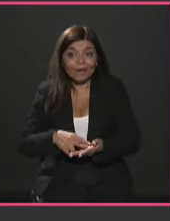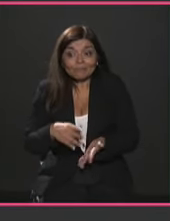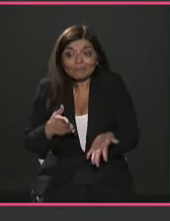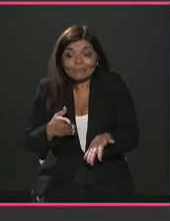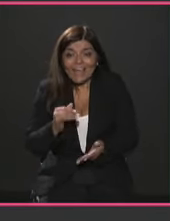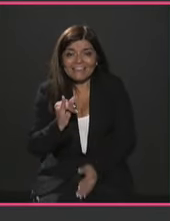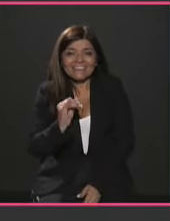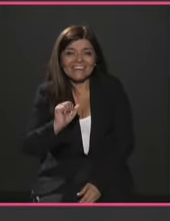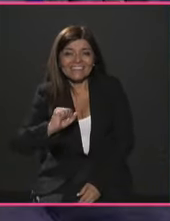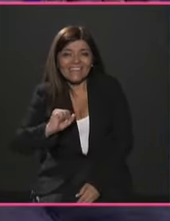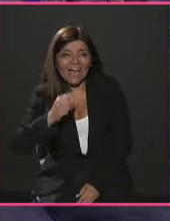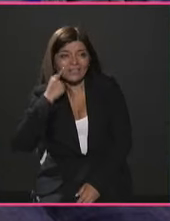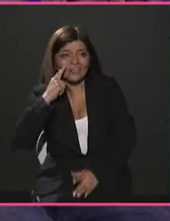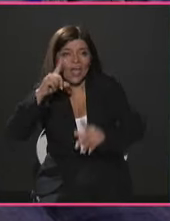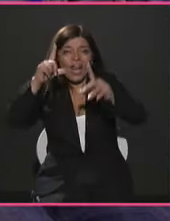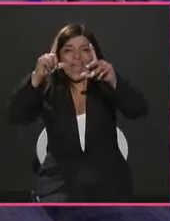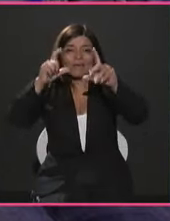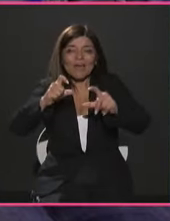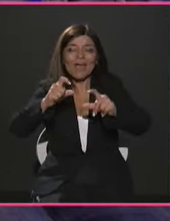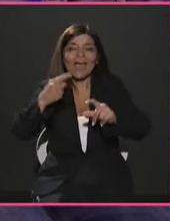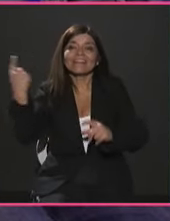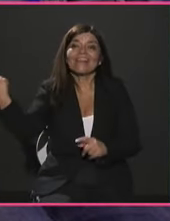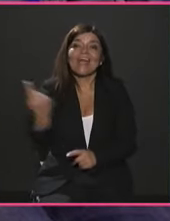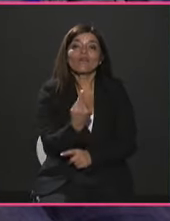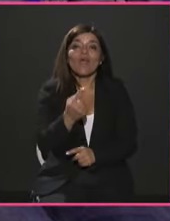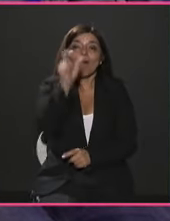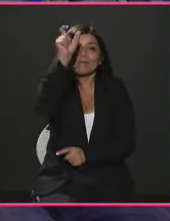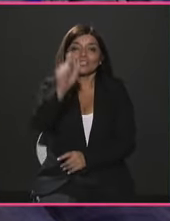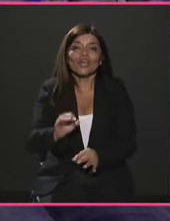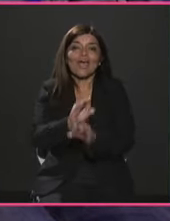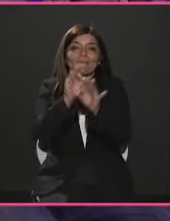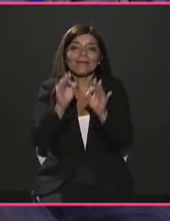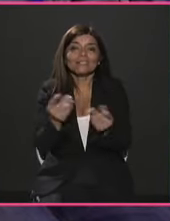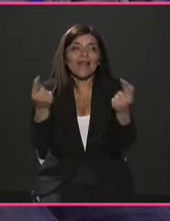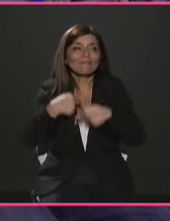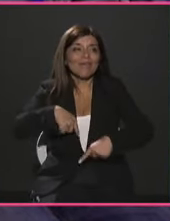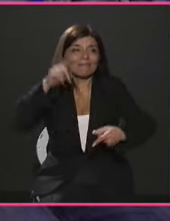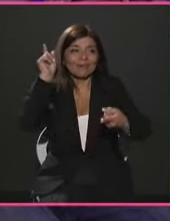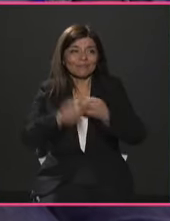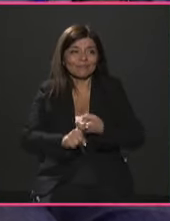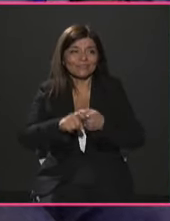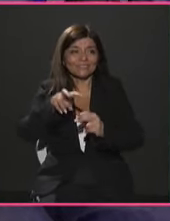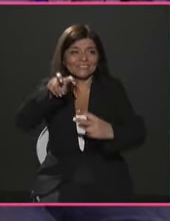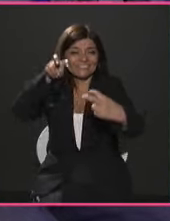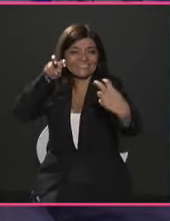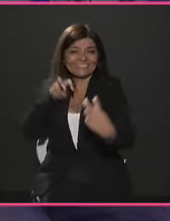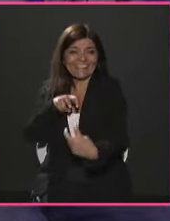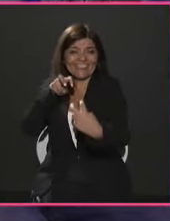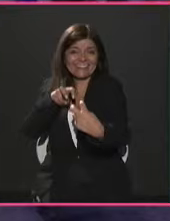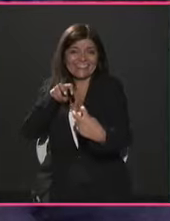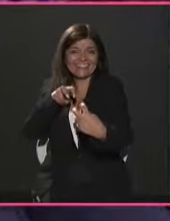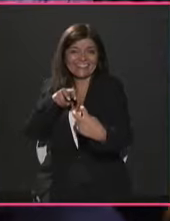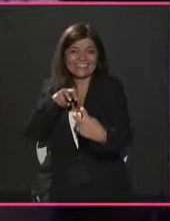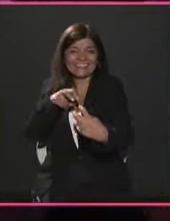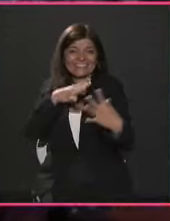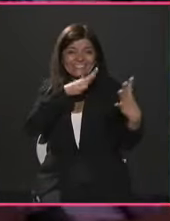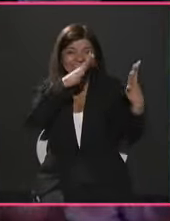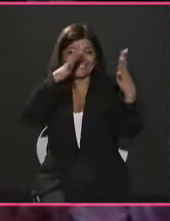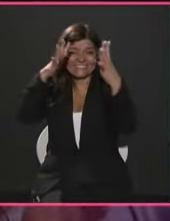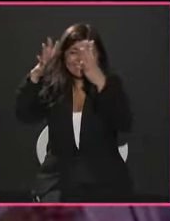artificial con esta imágenes pero traje una persona muy especial aquí el día de hoy mi esposo que está sentado aquí en Primera fila tson por